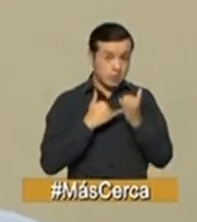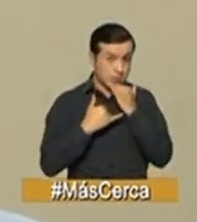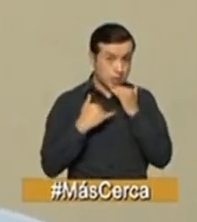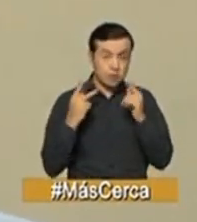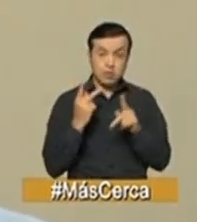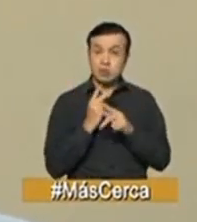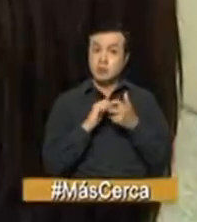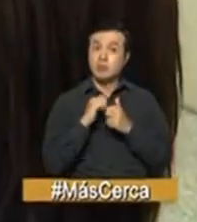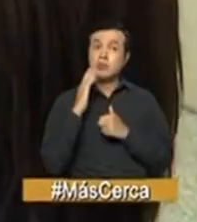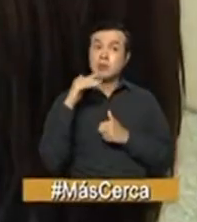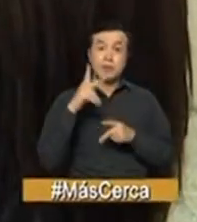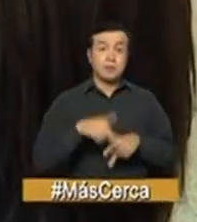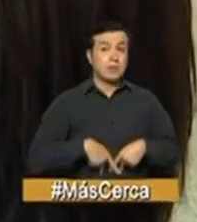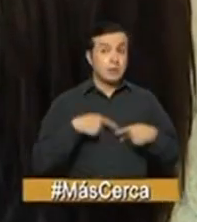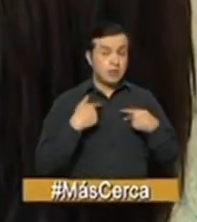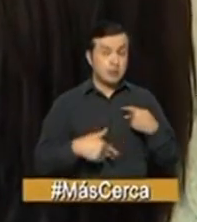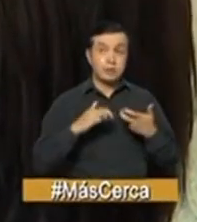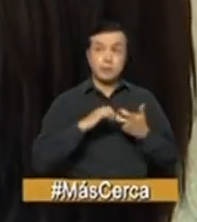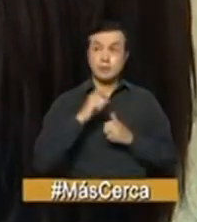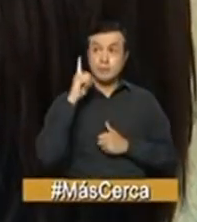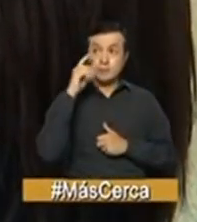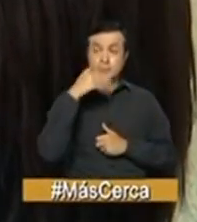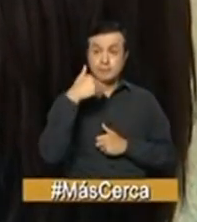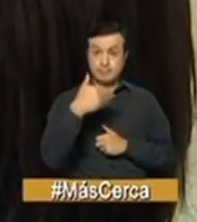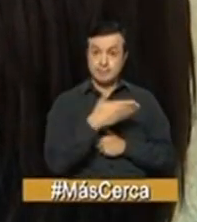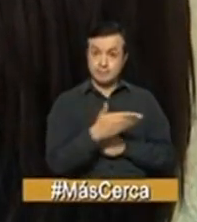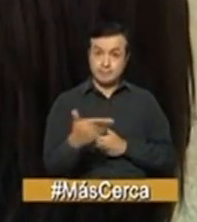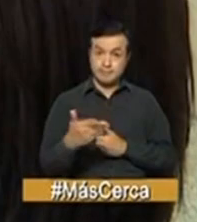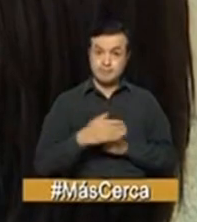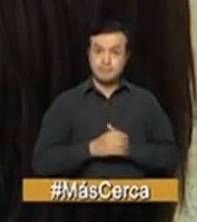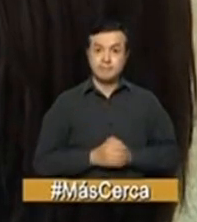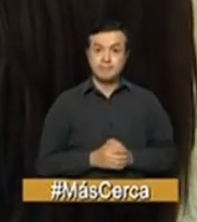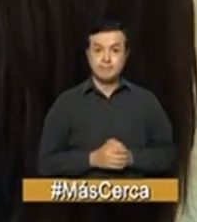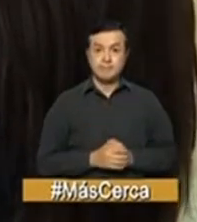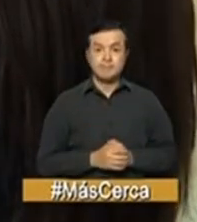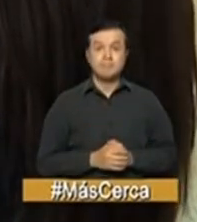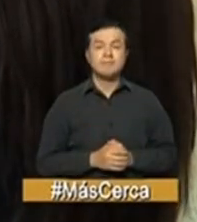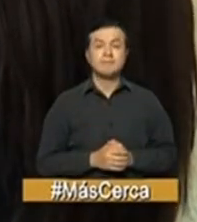trastorno para toda la vida. Mariela Navaca, Medios Públicos.